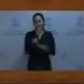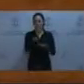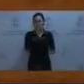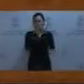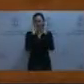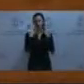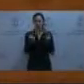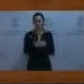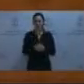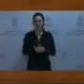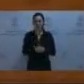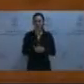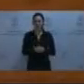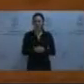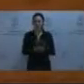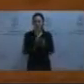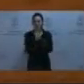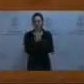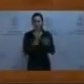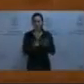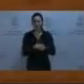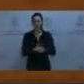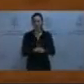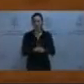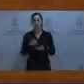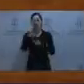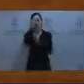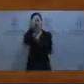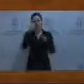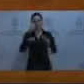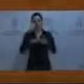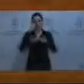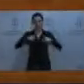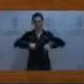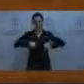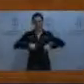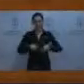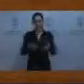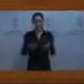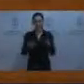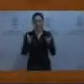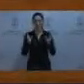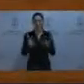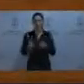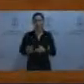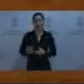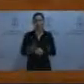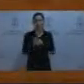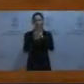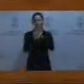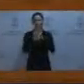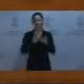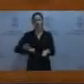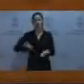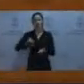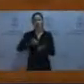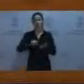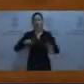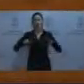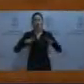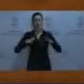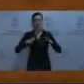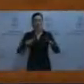¿no? Muy al contrario, yo creo que la actuación de este grupo parlamentario en todo lo relativo a la ciudad de vacaciones de Perlora ha sido